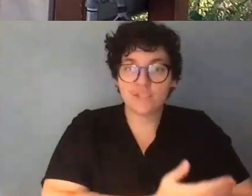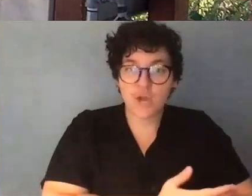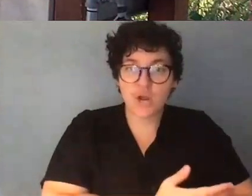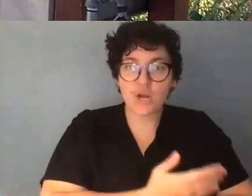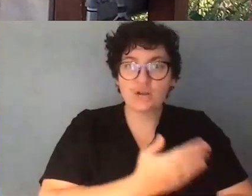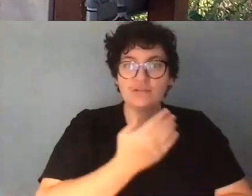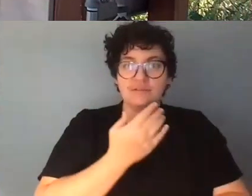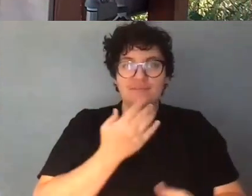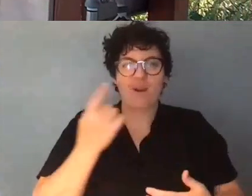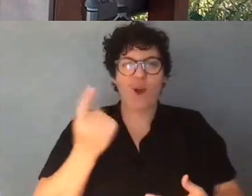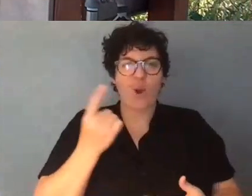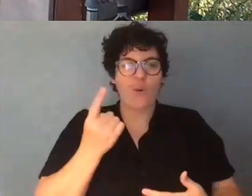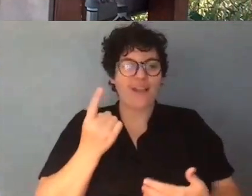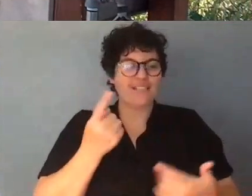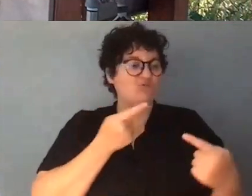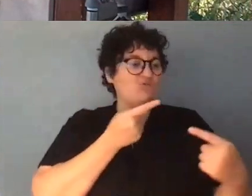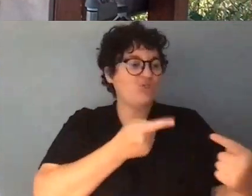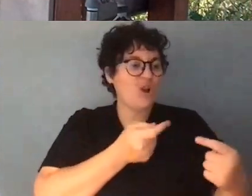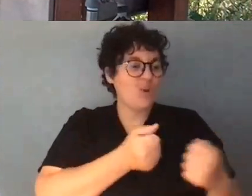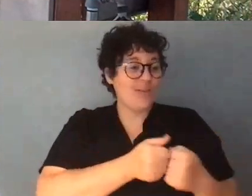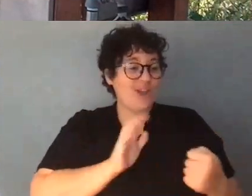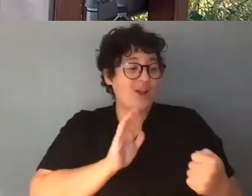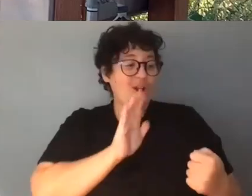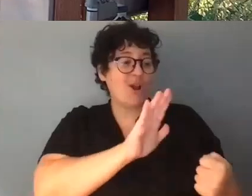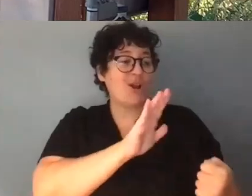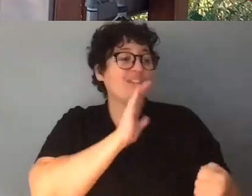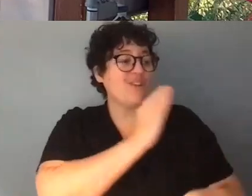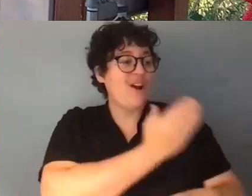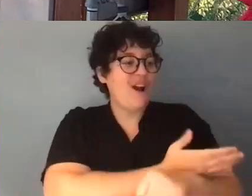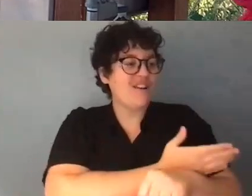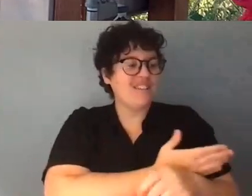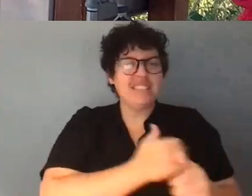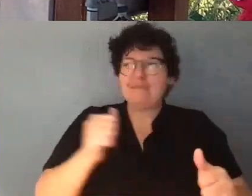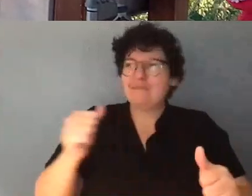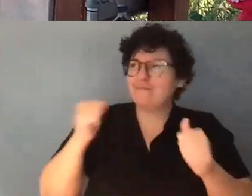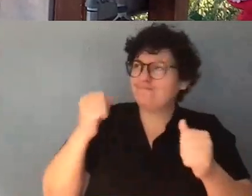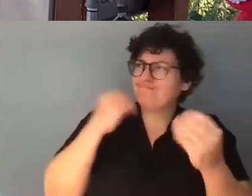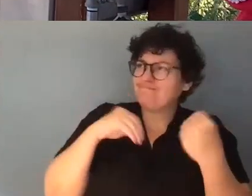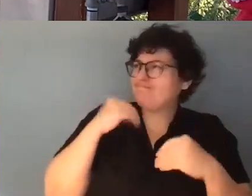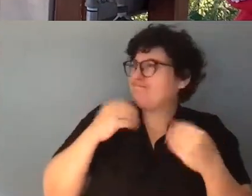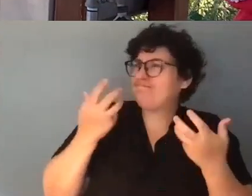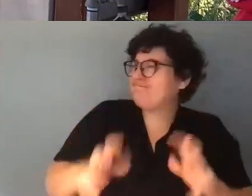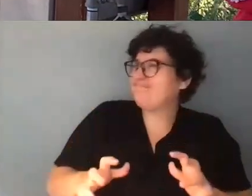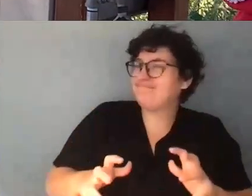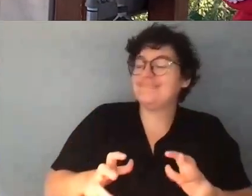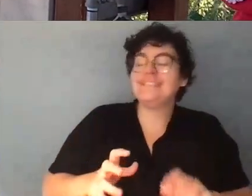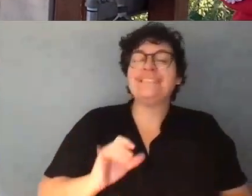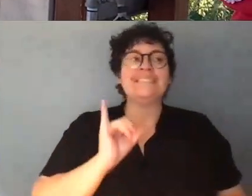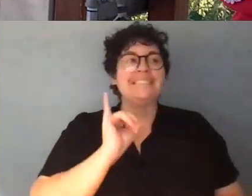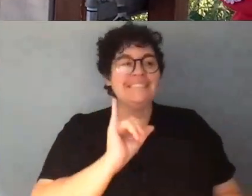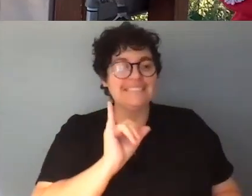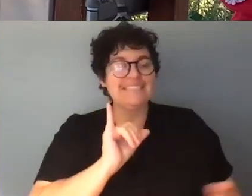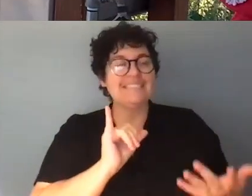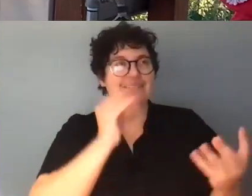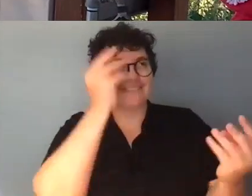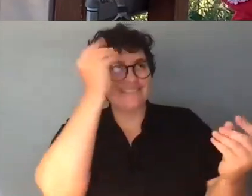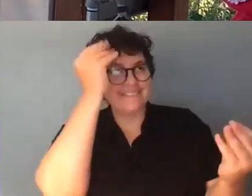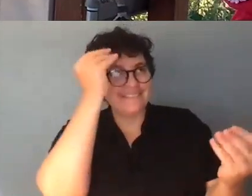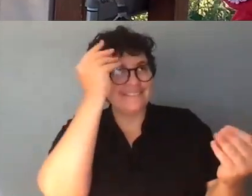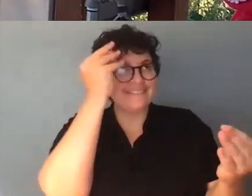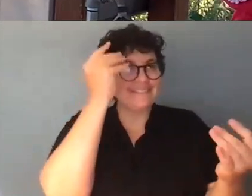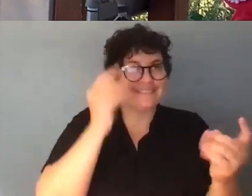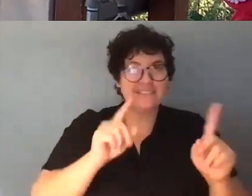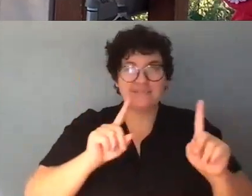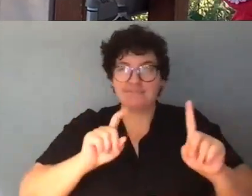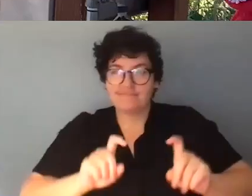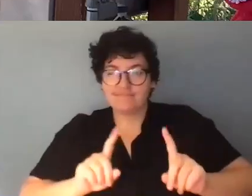ella siempre ha tenido problemas con su hija, que es difícil para comer, que come las cosas. Pero